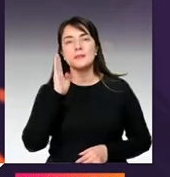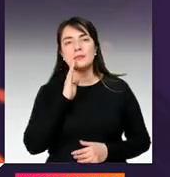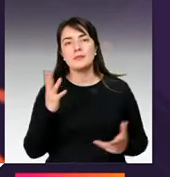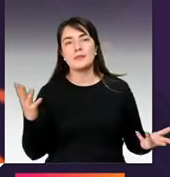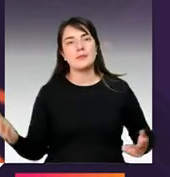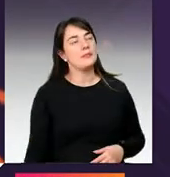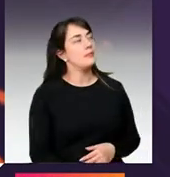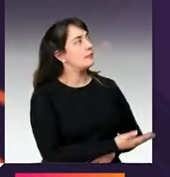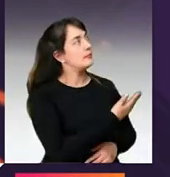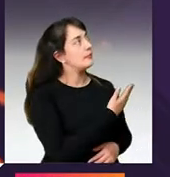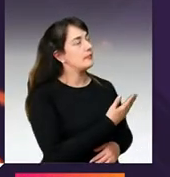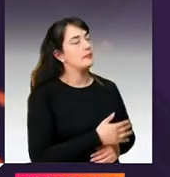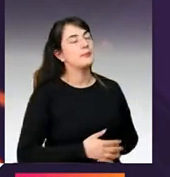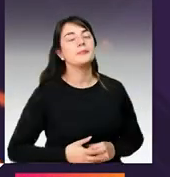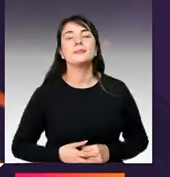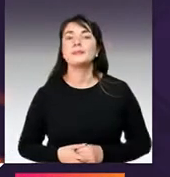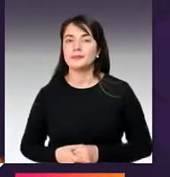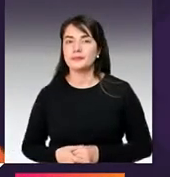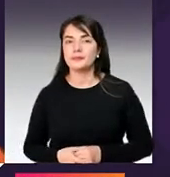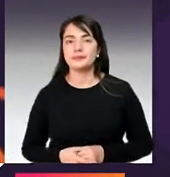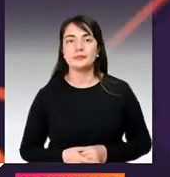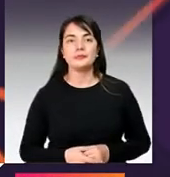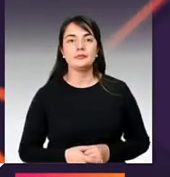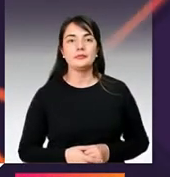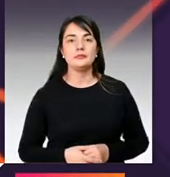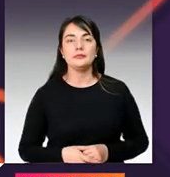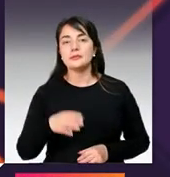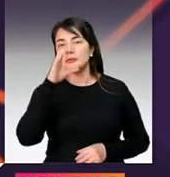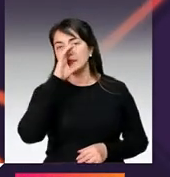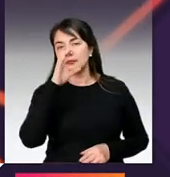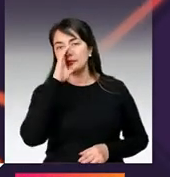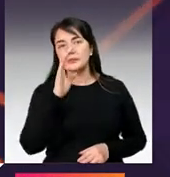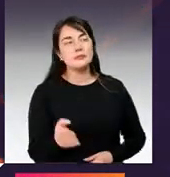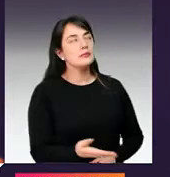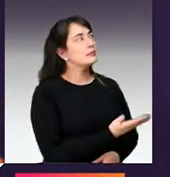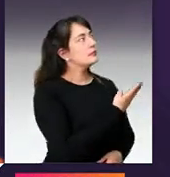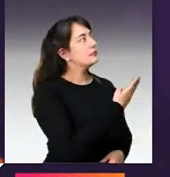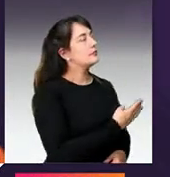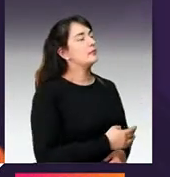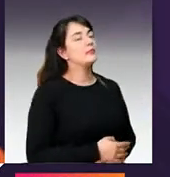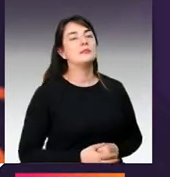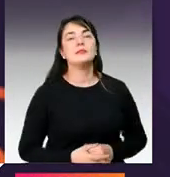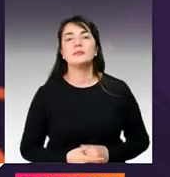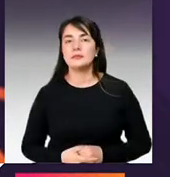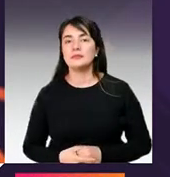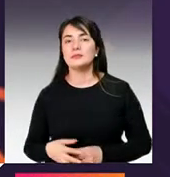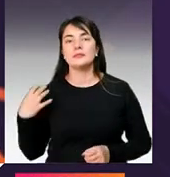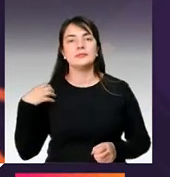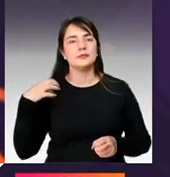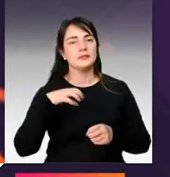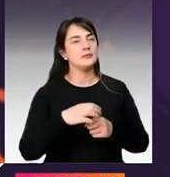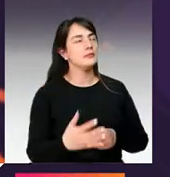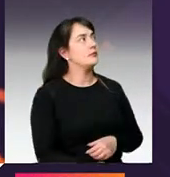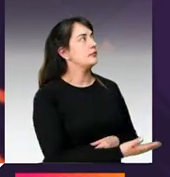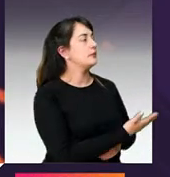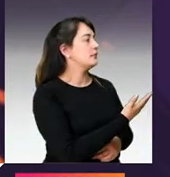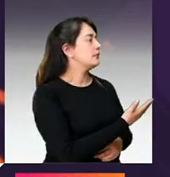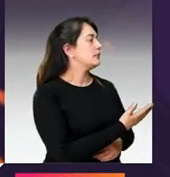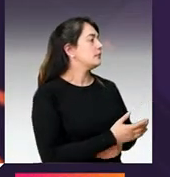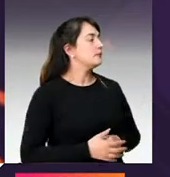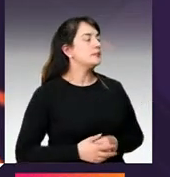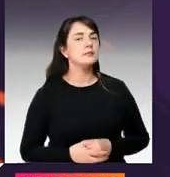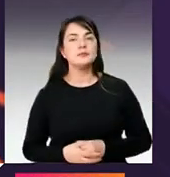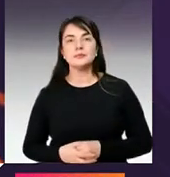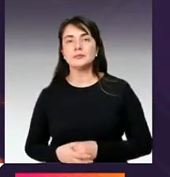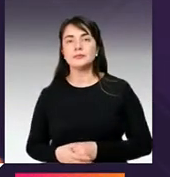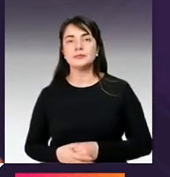Recreo 2 y Ciudadela del Recreo, en Chapinero en el barrio El Retiro, en Ciudad Bolívar en los barrios Arborizadora Alta y